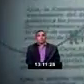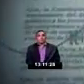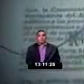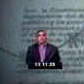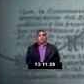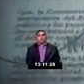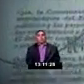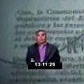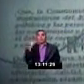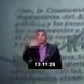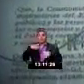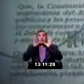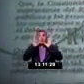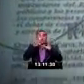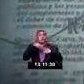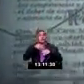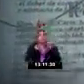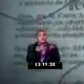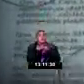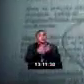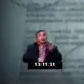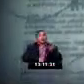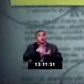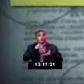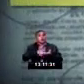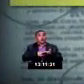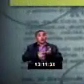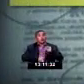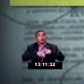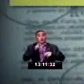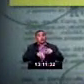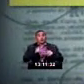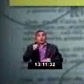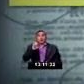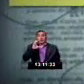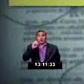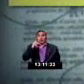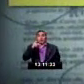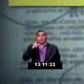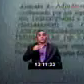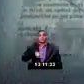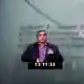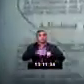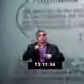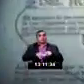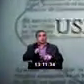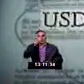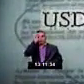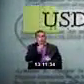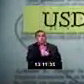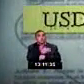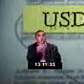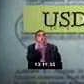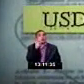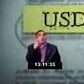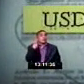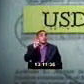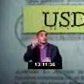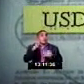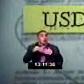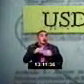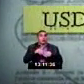En diciembre pasado, el Servicio de Contratación de Obras, SECOP, adjudicó la fallida construcción del Hospital de Pedernales por 16 millones de